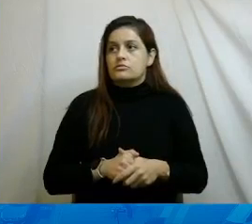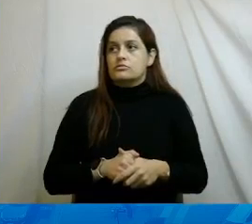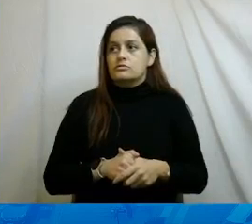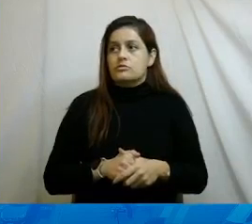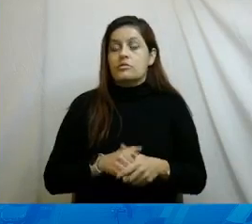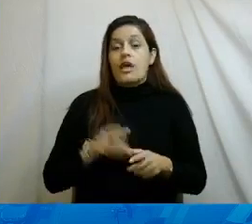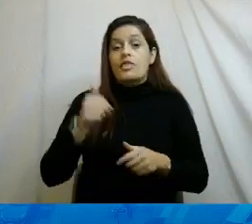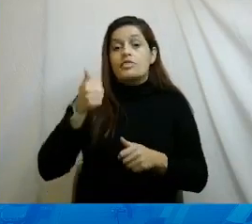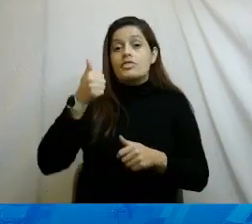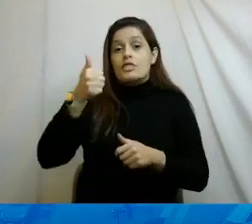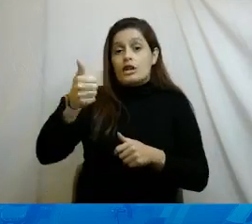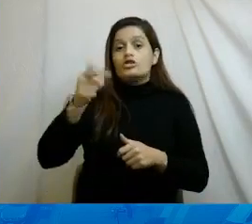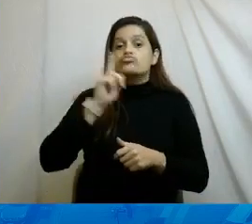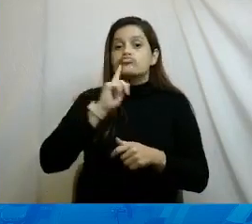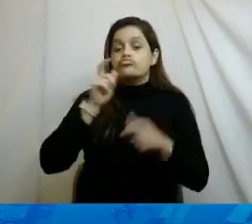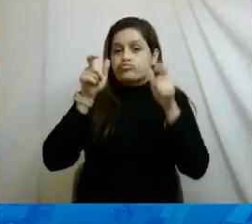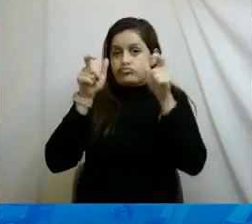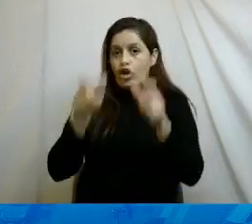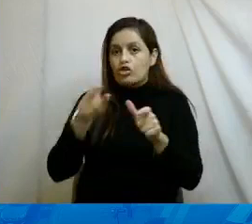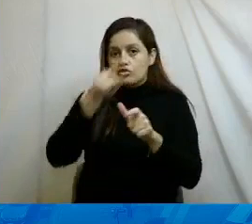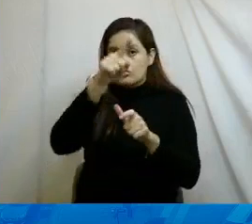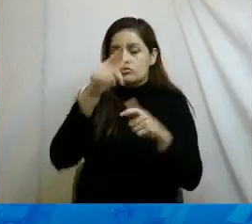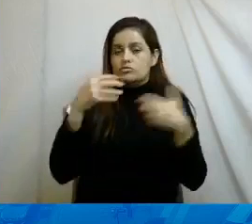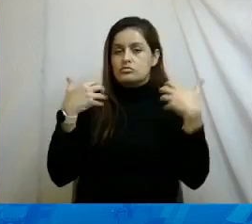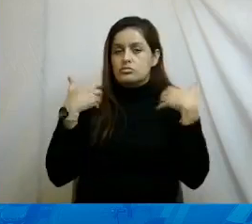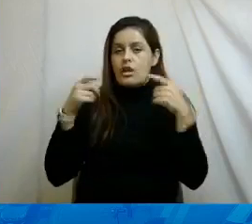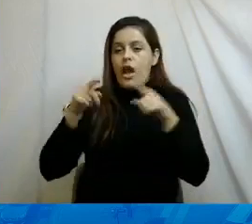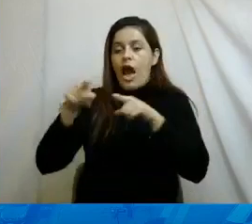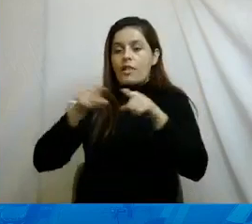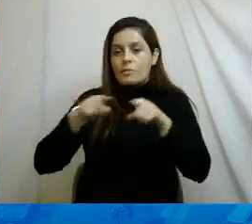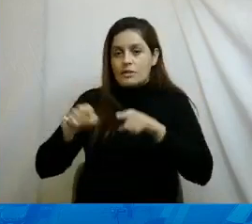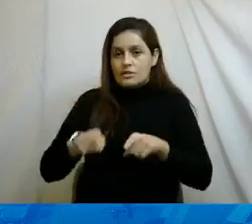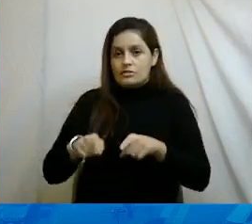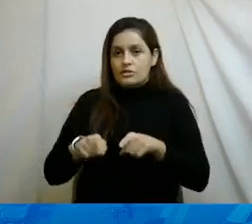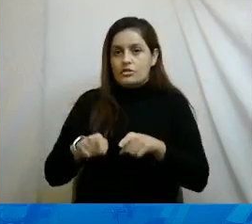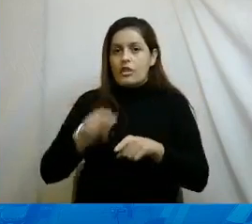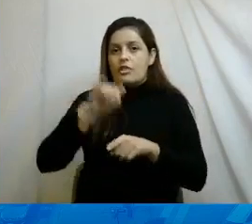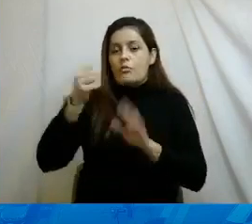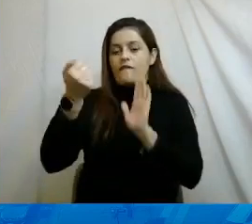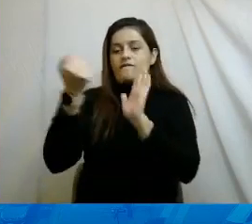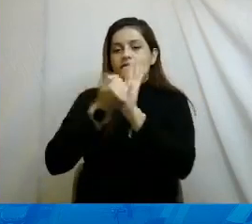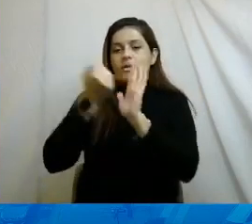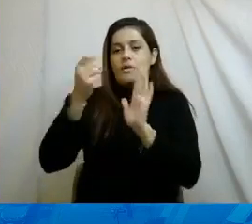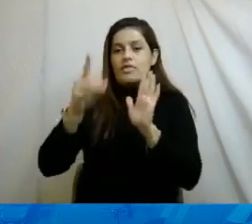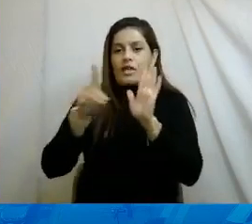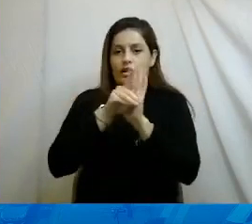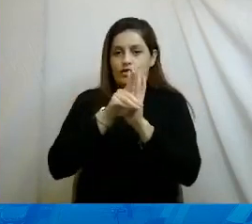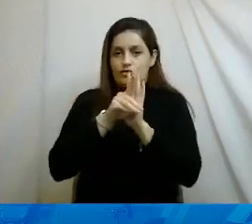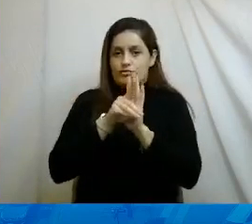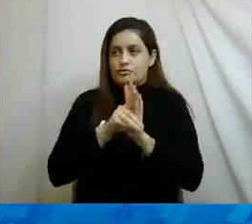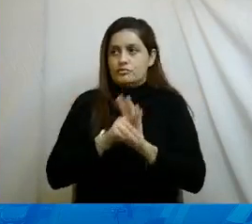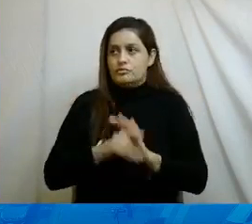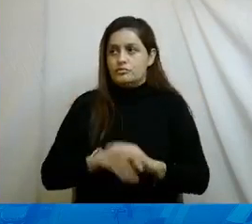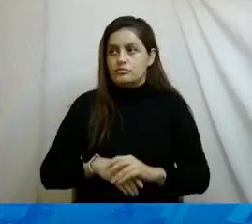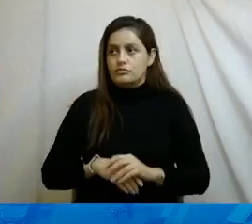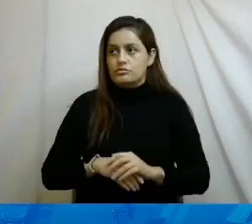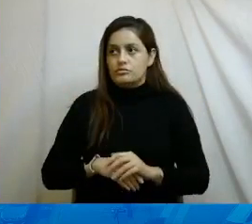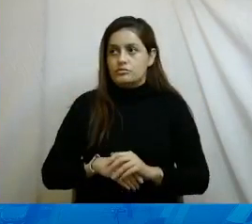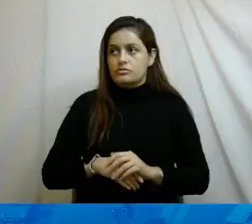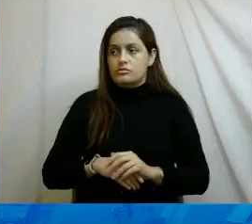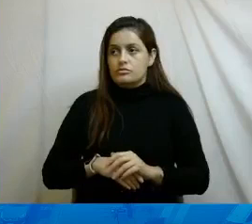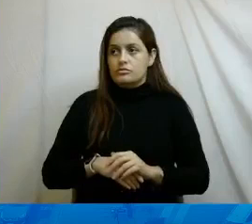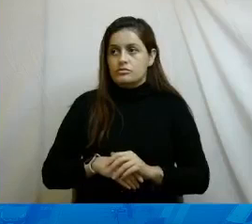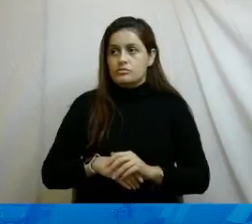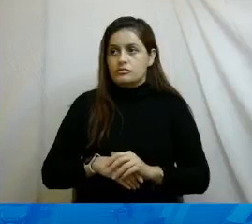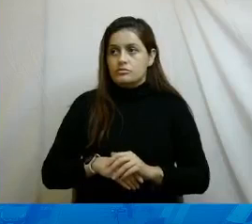estaba haciendo revisión de esto, para luego proceder a la administración y que se firme el decreto pago para pagar una parte de la deuda del